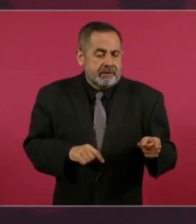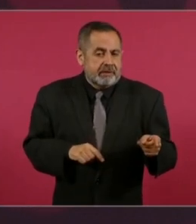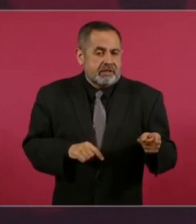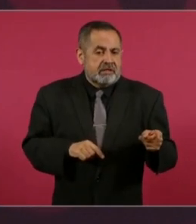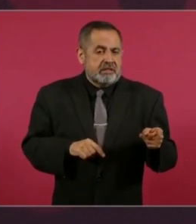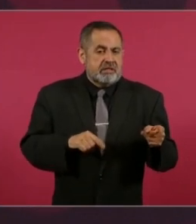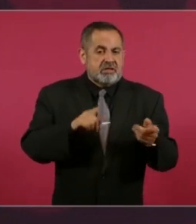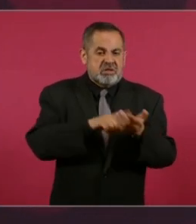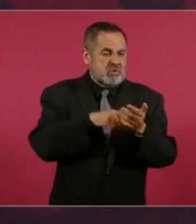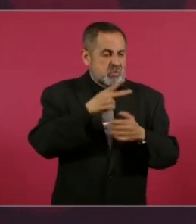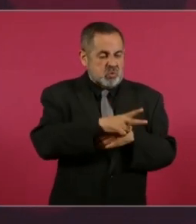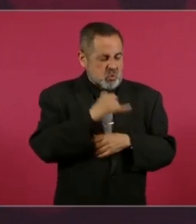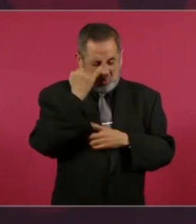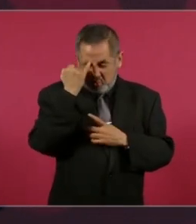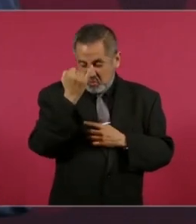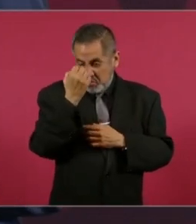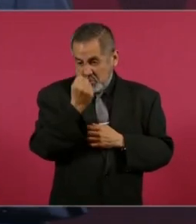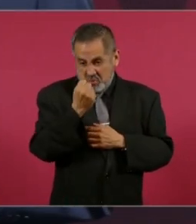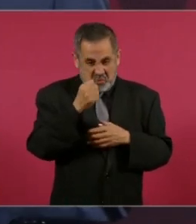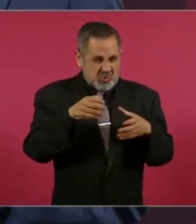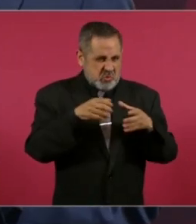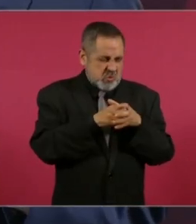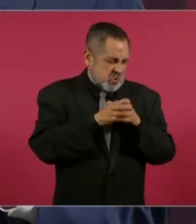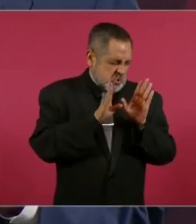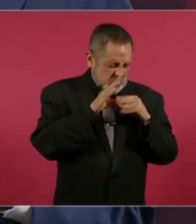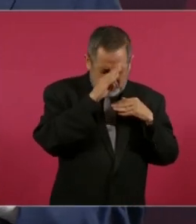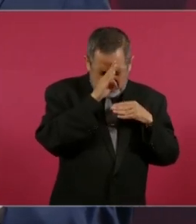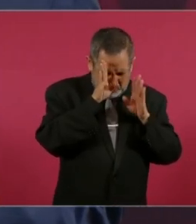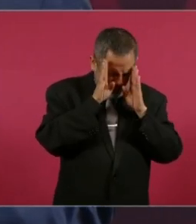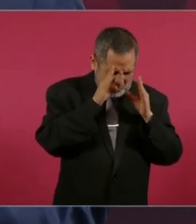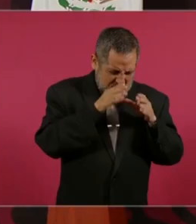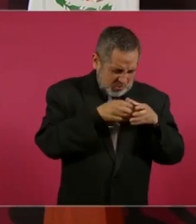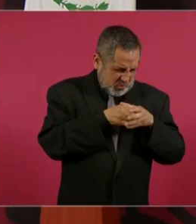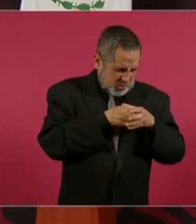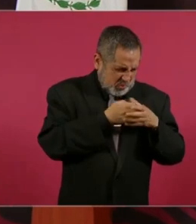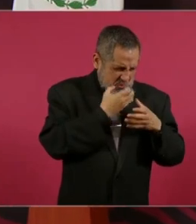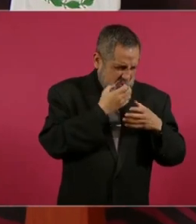con una carga ideológica, ¿no?, conservadora,